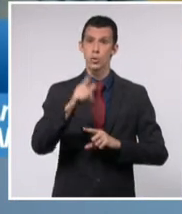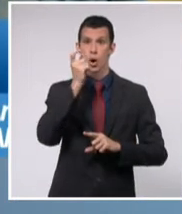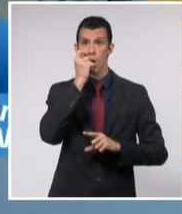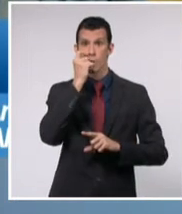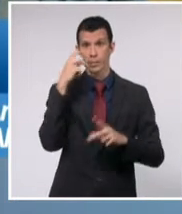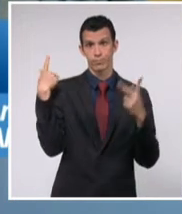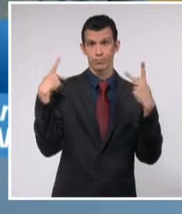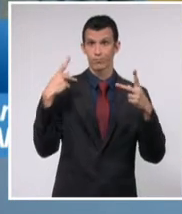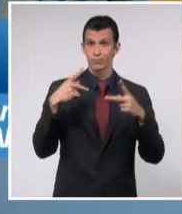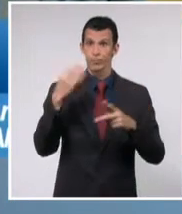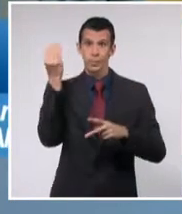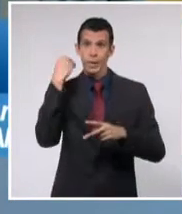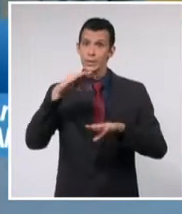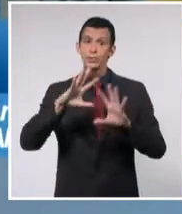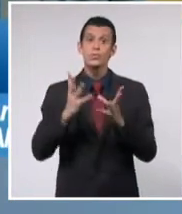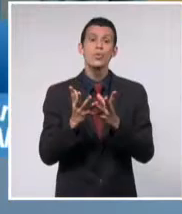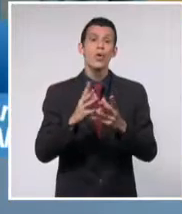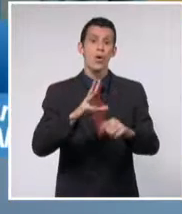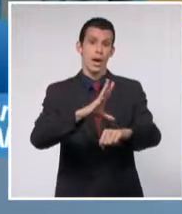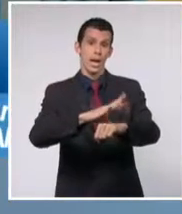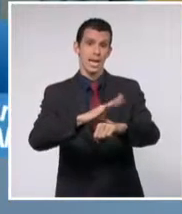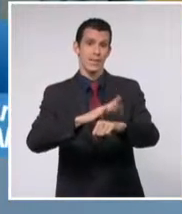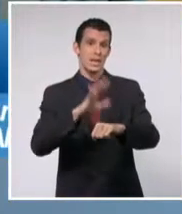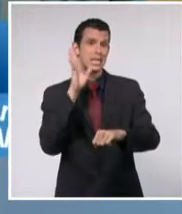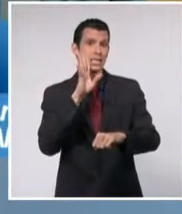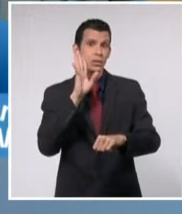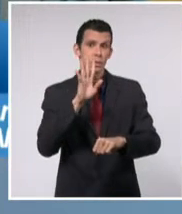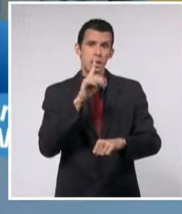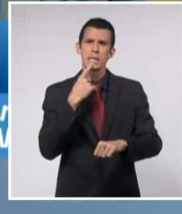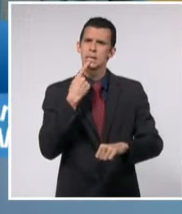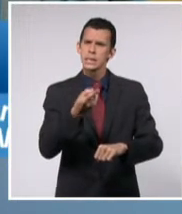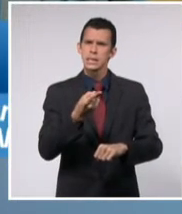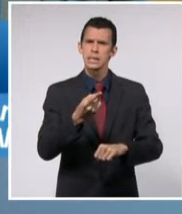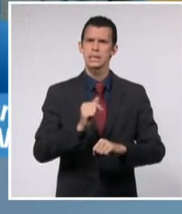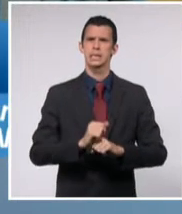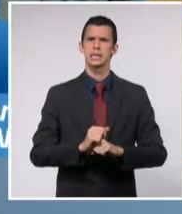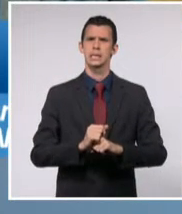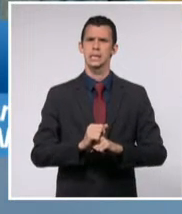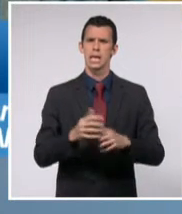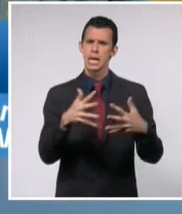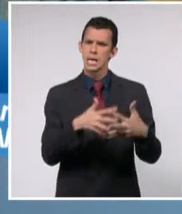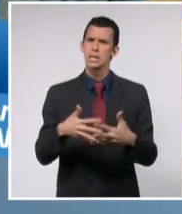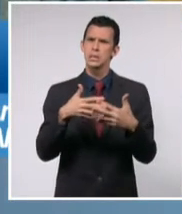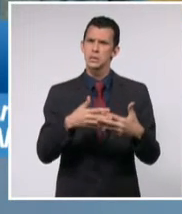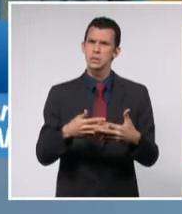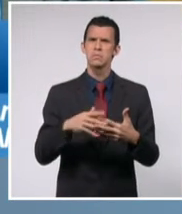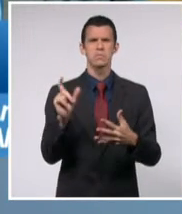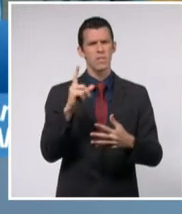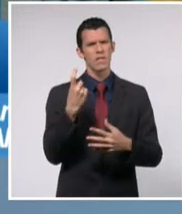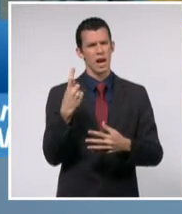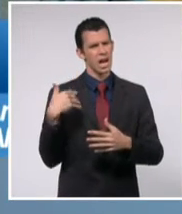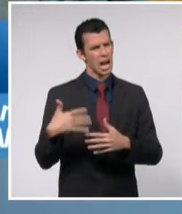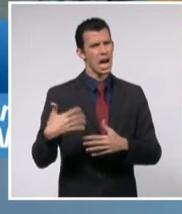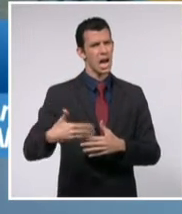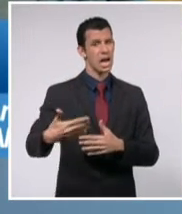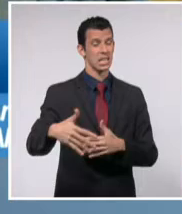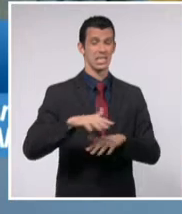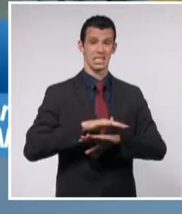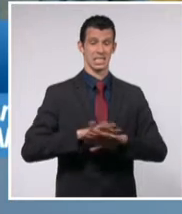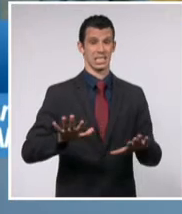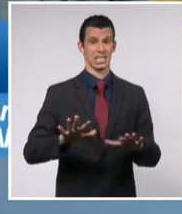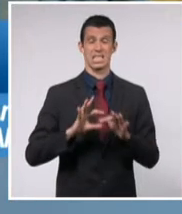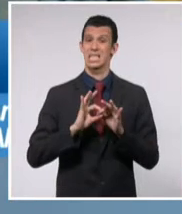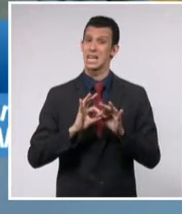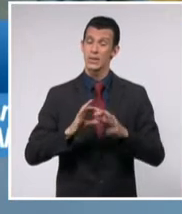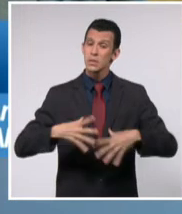infecciosas del país, el doctor Anthony Fauci, advirtió el lunes que Estados Unidos todavía está hasta las